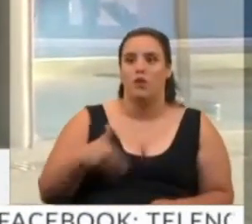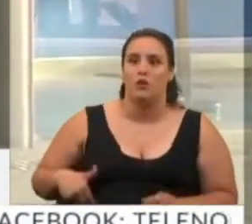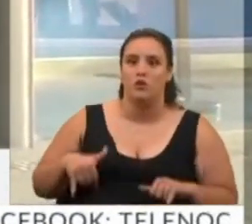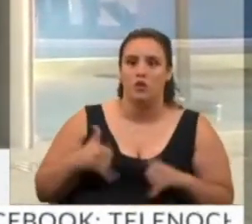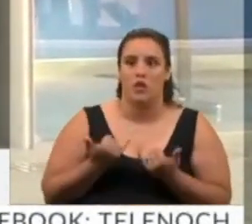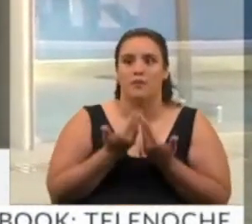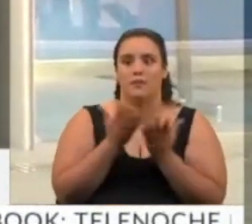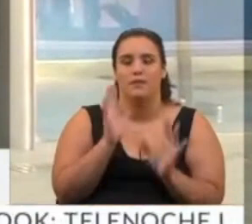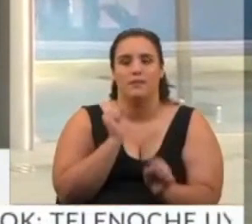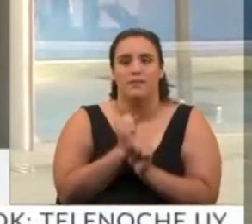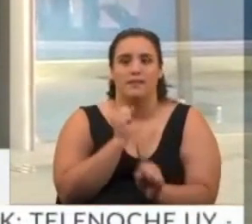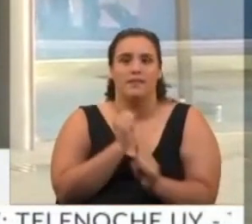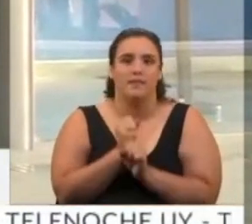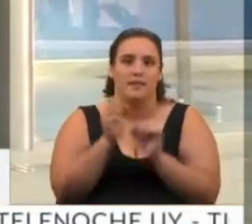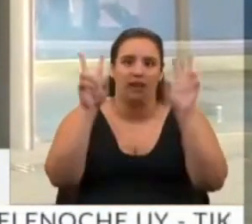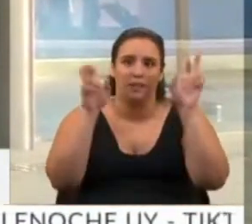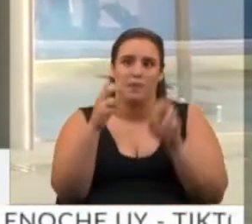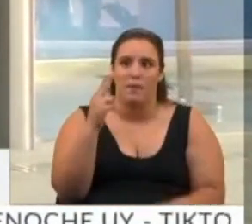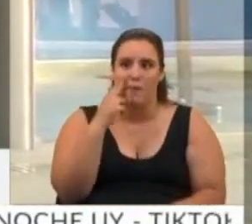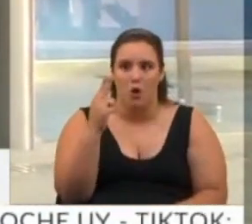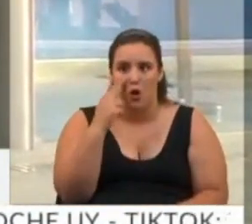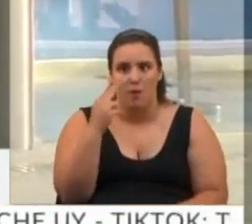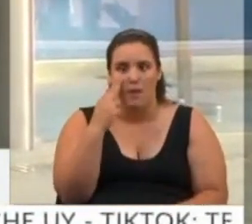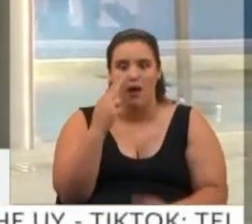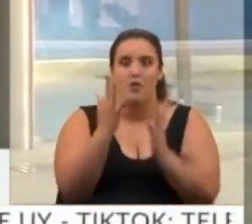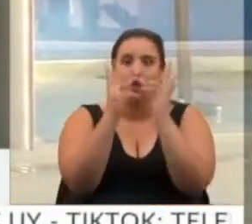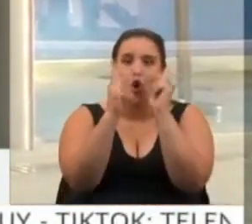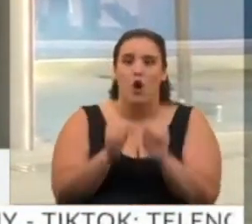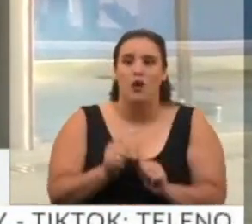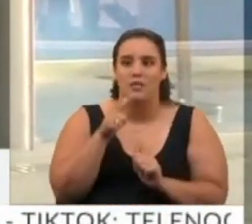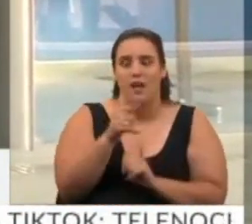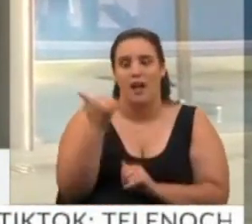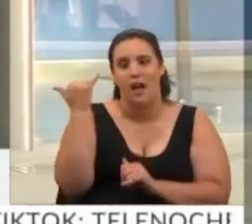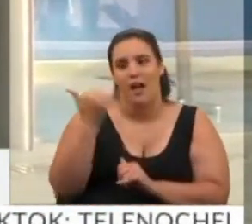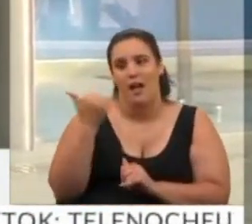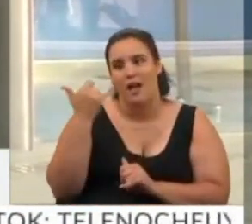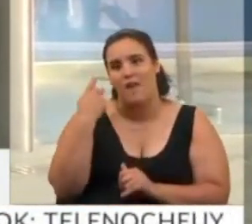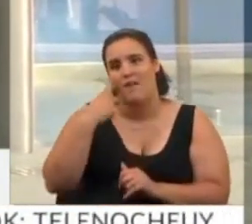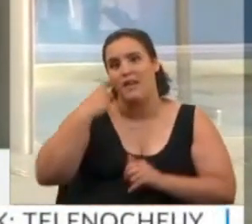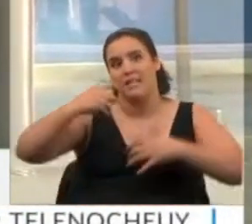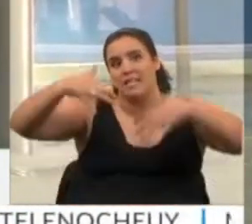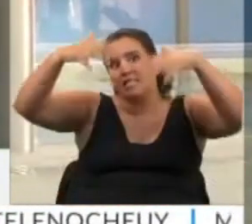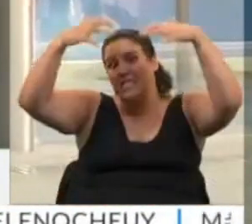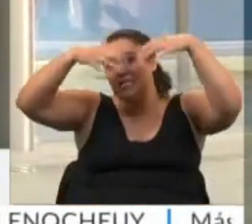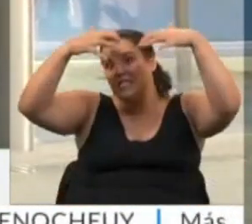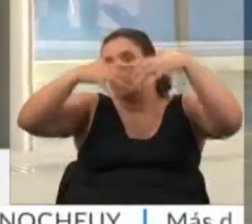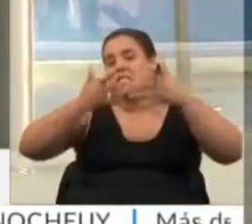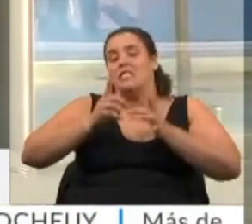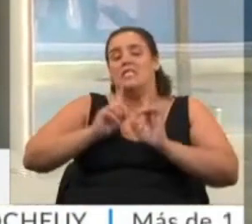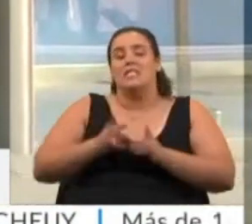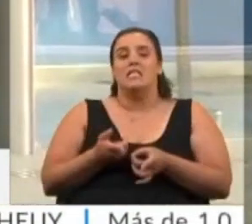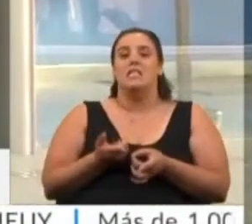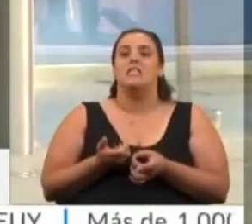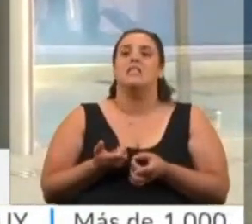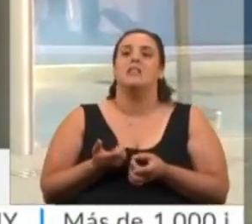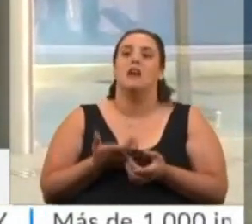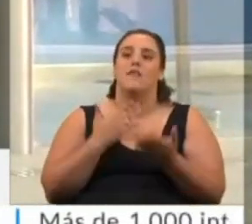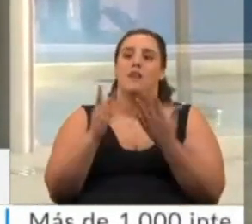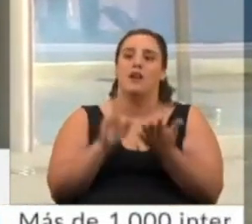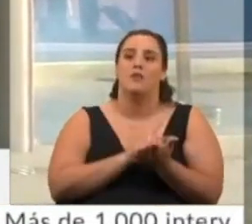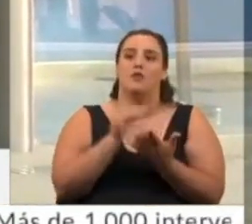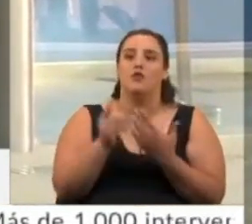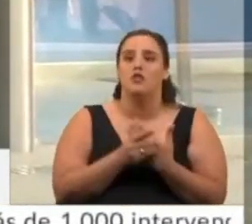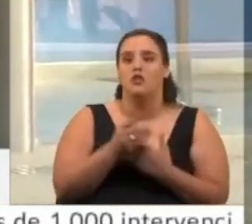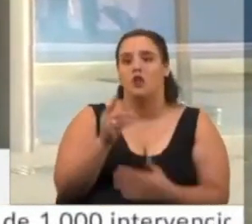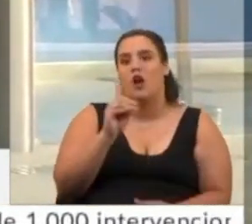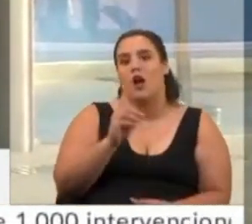a trabajar con lo que tiene que ver con los problemas estructurales que refieren a la falta de lluvias, y en ese sentido también se refirió al proyecto Arasatí.